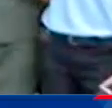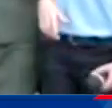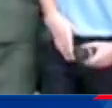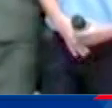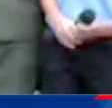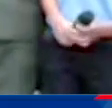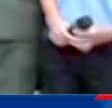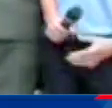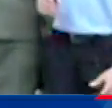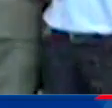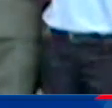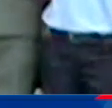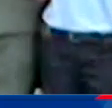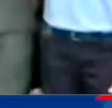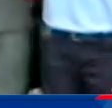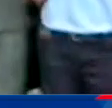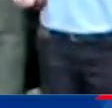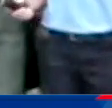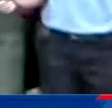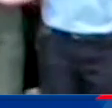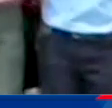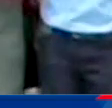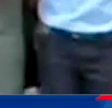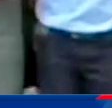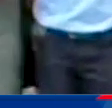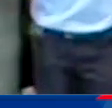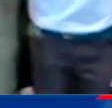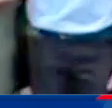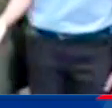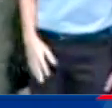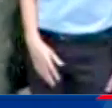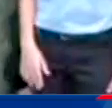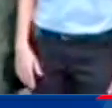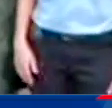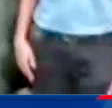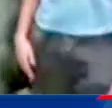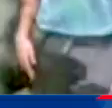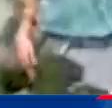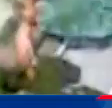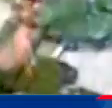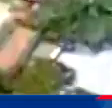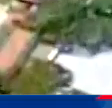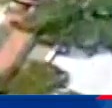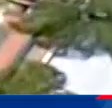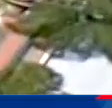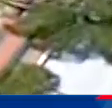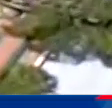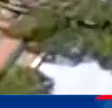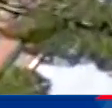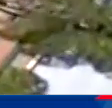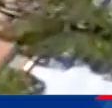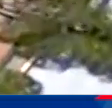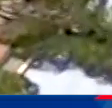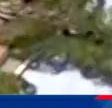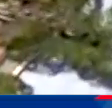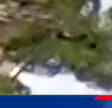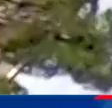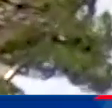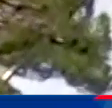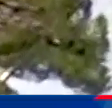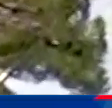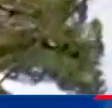y se manifiesta en el día a día con cada uno de los estudiantes, mi comandante, mi general en jefe. Bueno, así